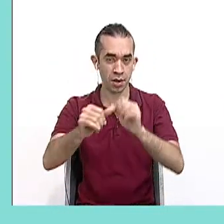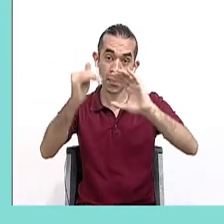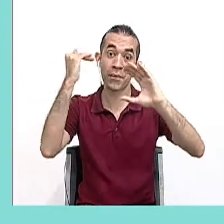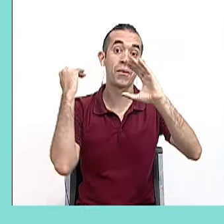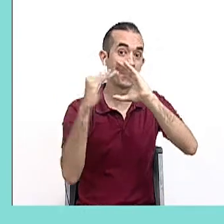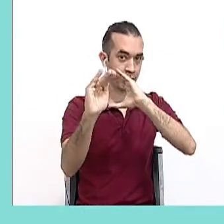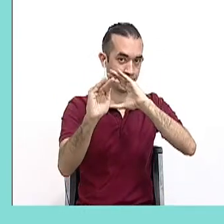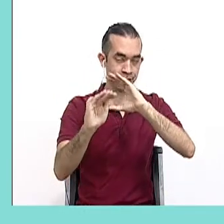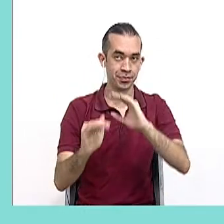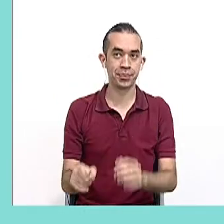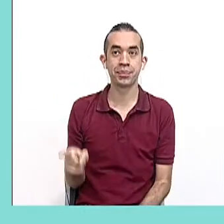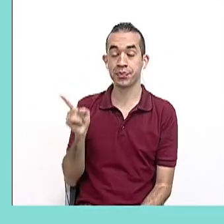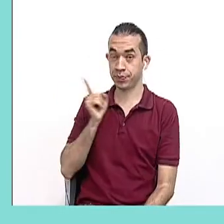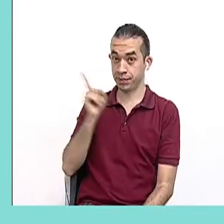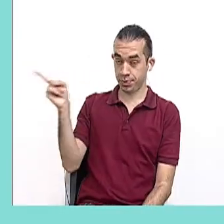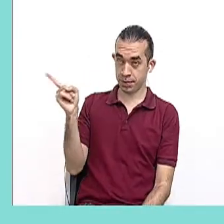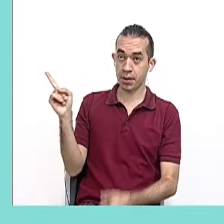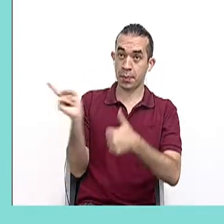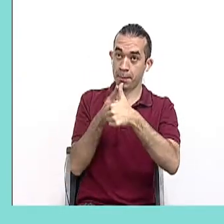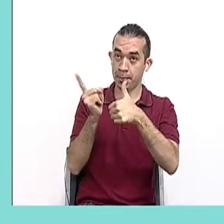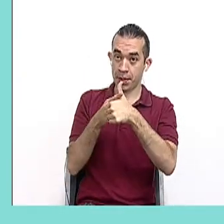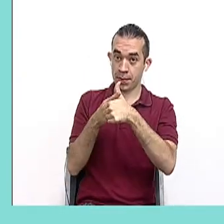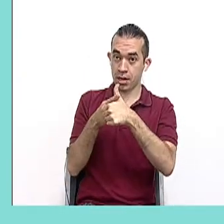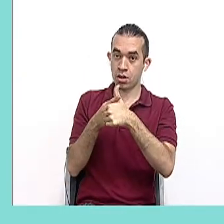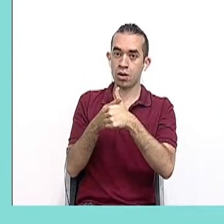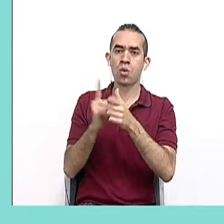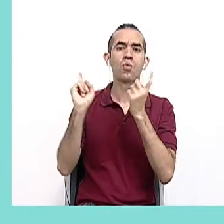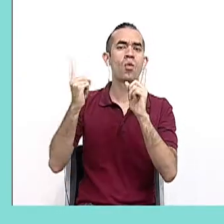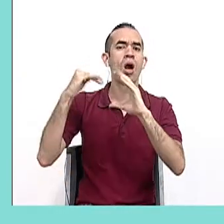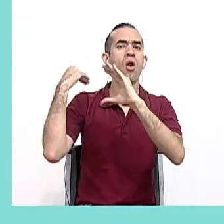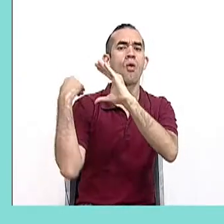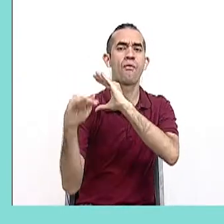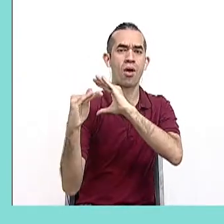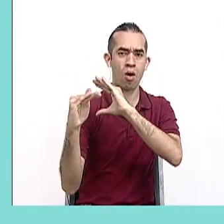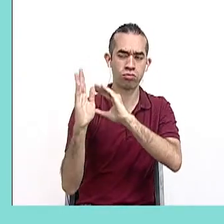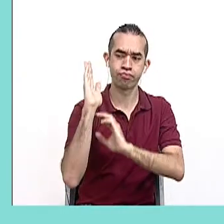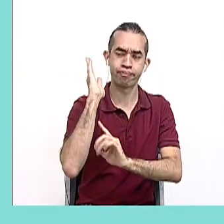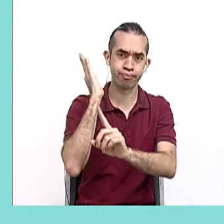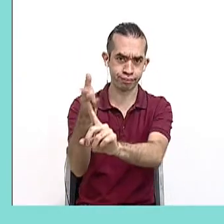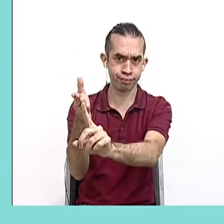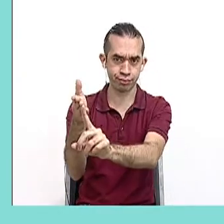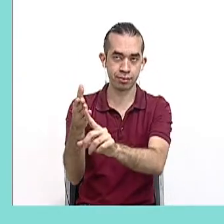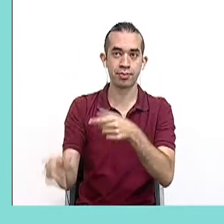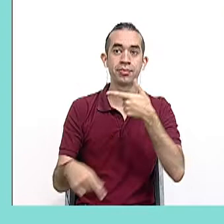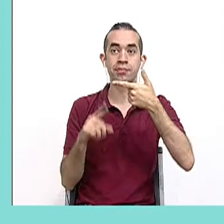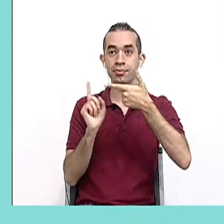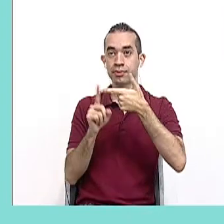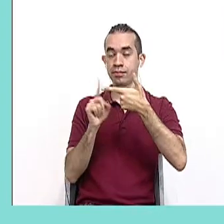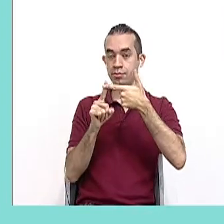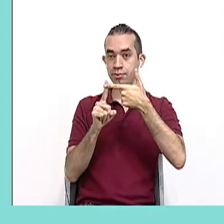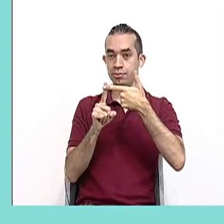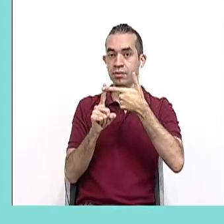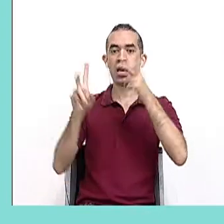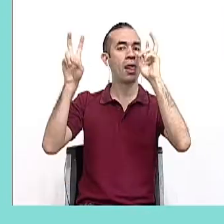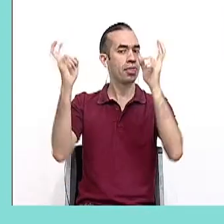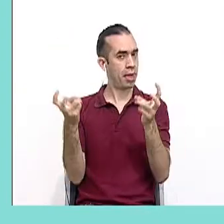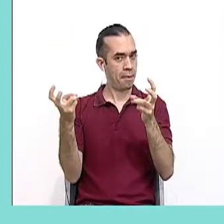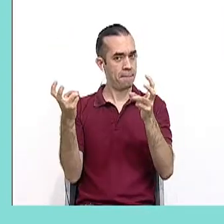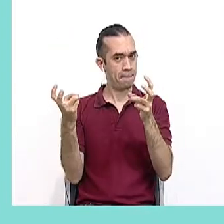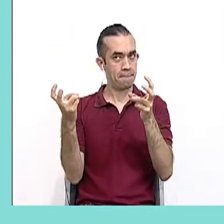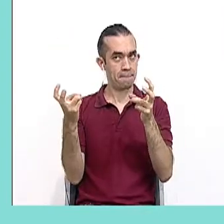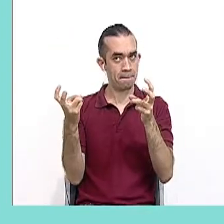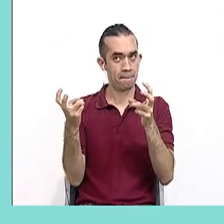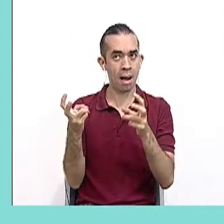electrónico. Aquí primero consideraremos la dirección del destinatario. Segundo, el asunto, motivo del